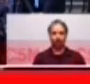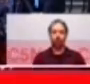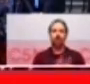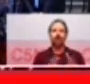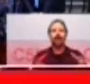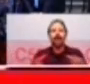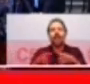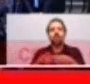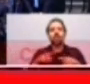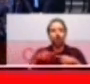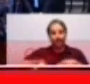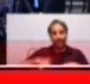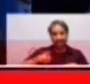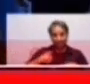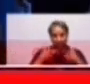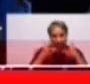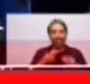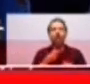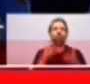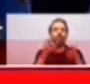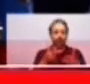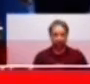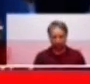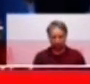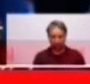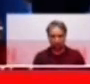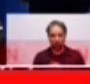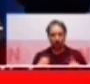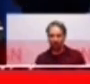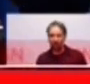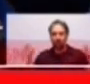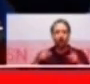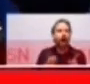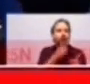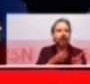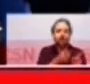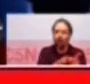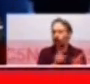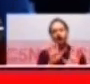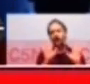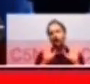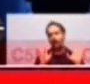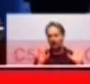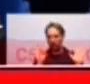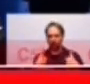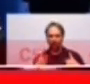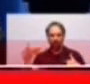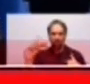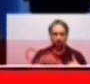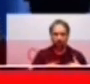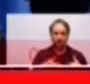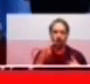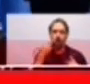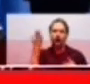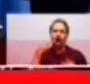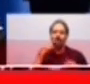acostumbrados a vivirlo de otra manera y yo lo único que sentí que es inviable porque también está el combustible se viene un nuevo momento ya están hablando de un